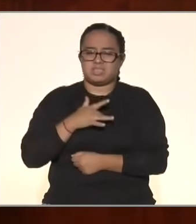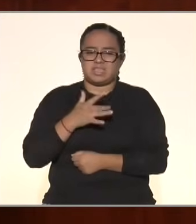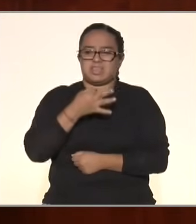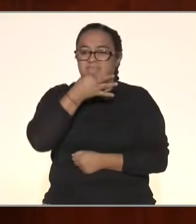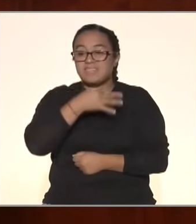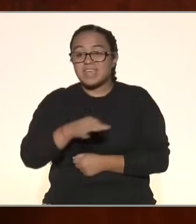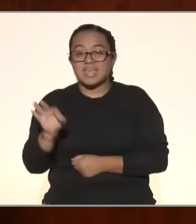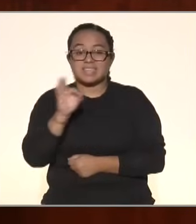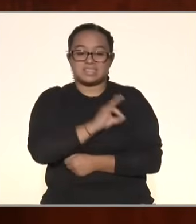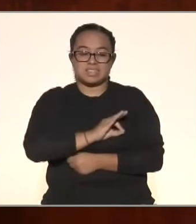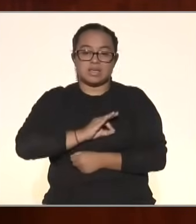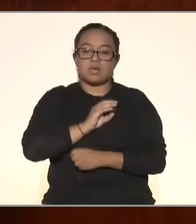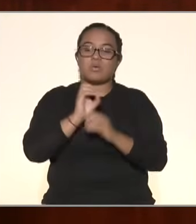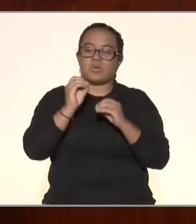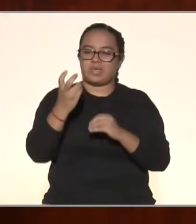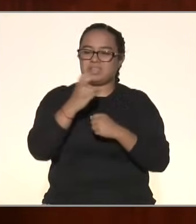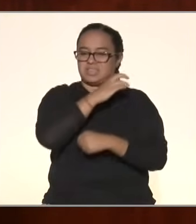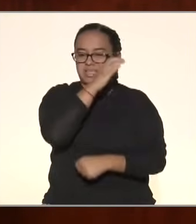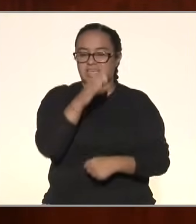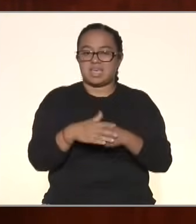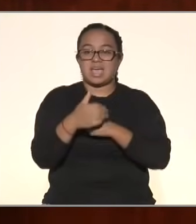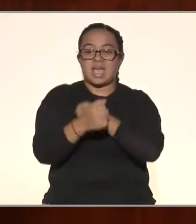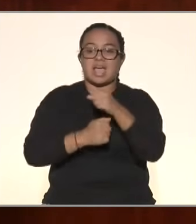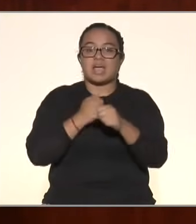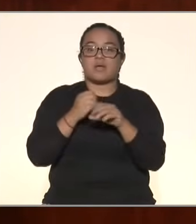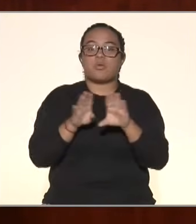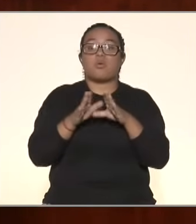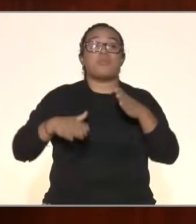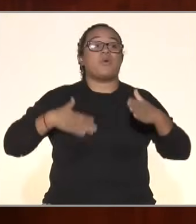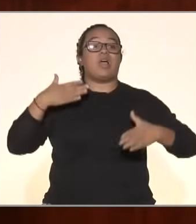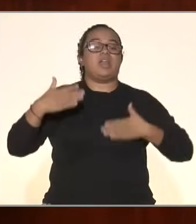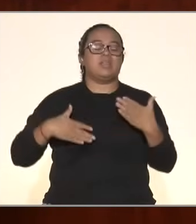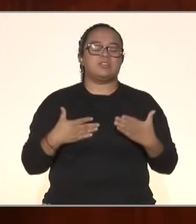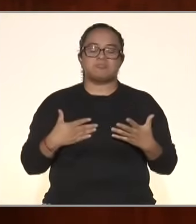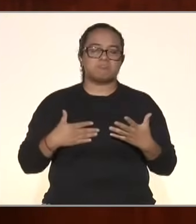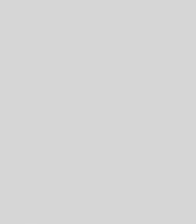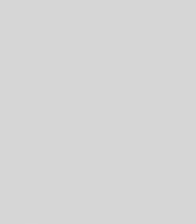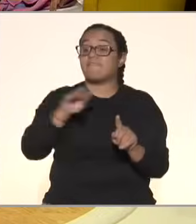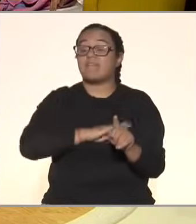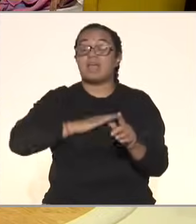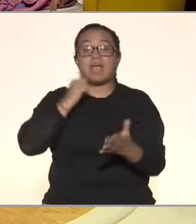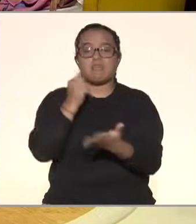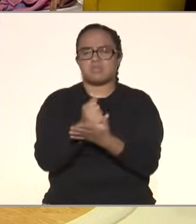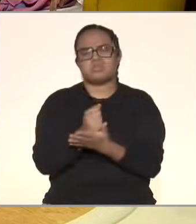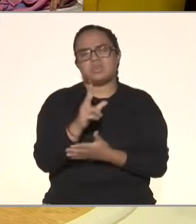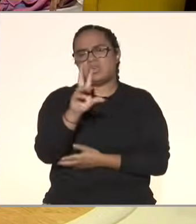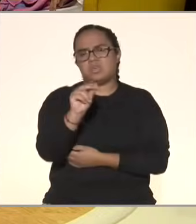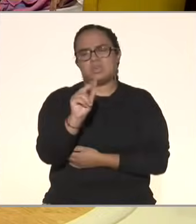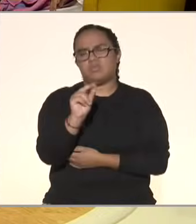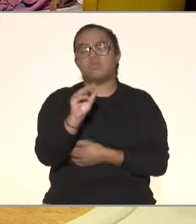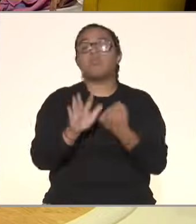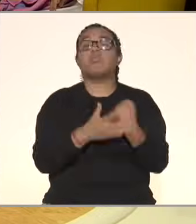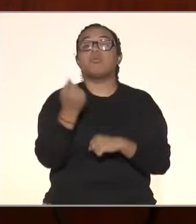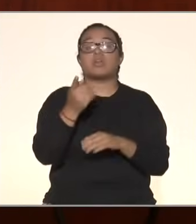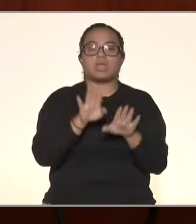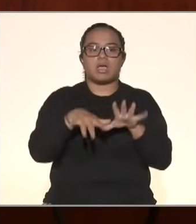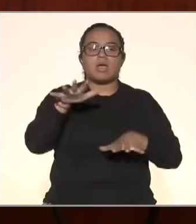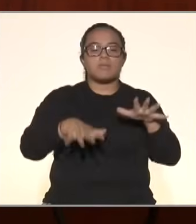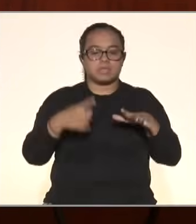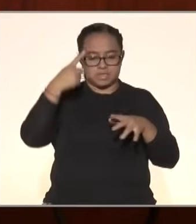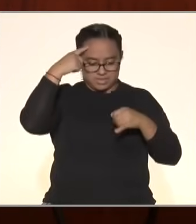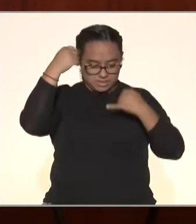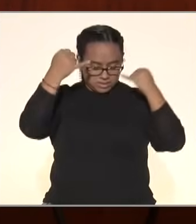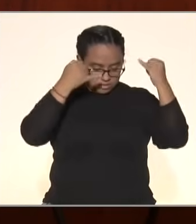un final de año alegre como yo quisiera, pues hay que ser realistas. Justo la expectativa a veces es lo que